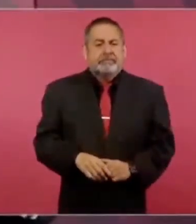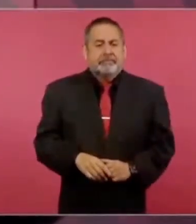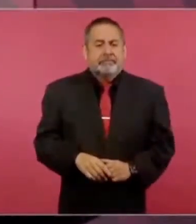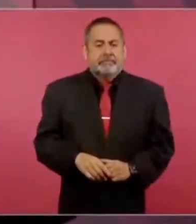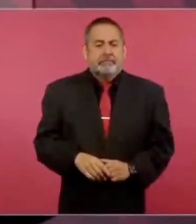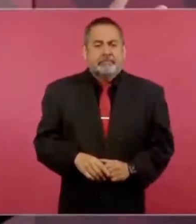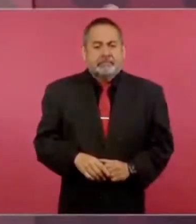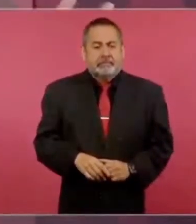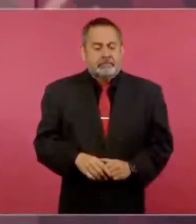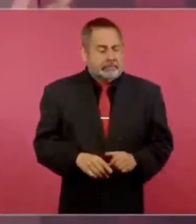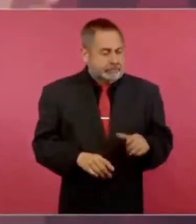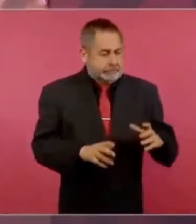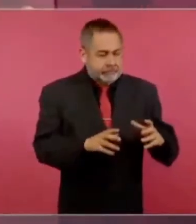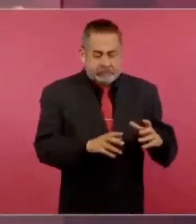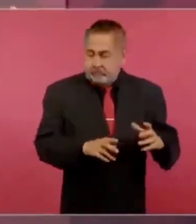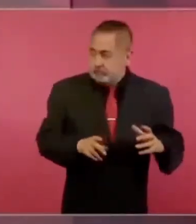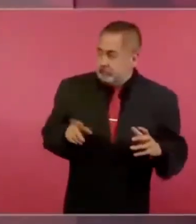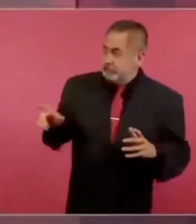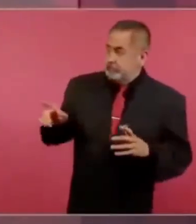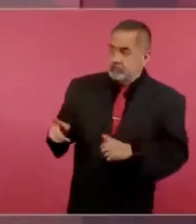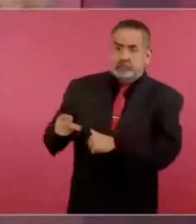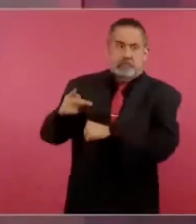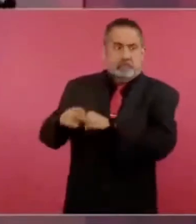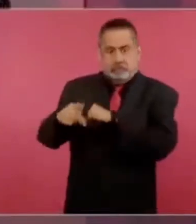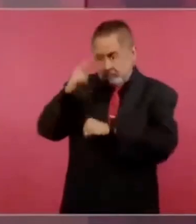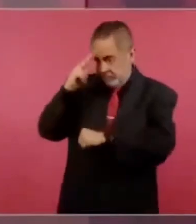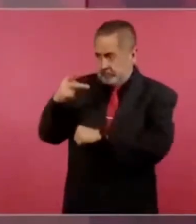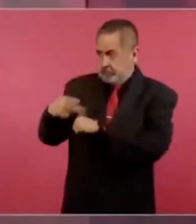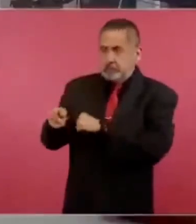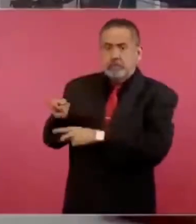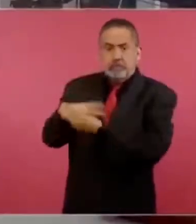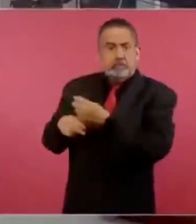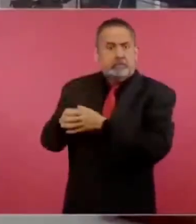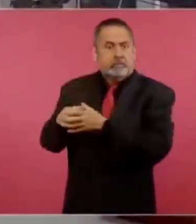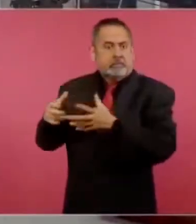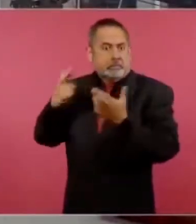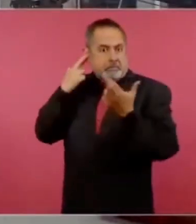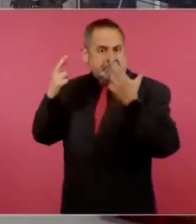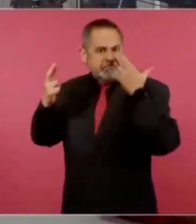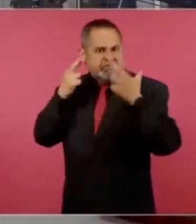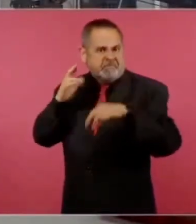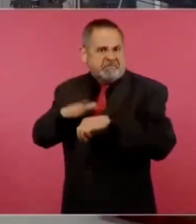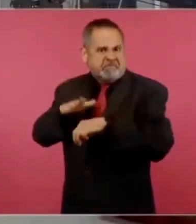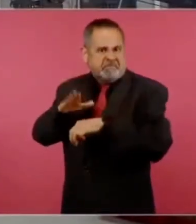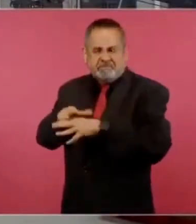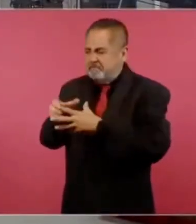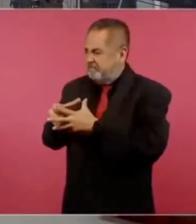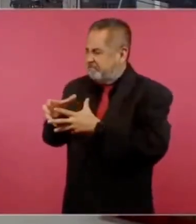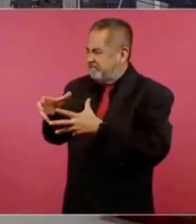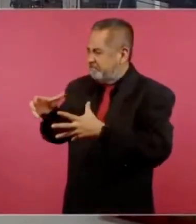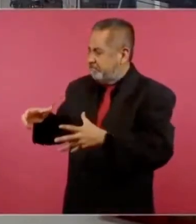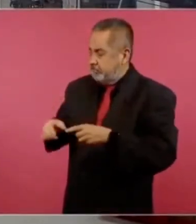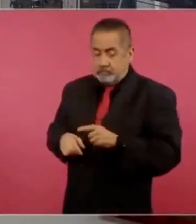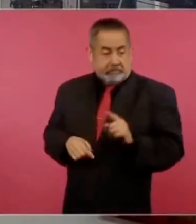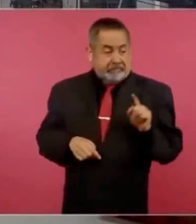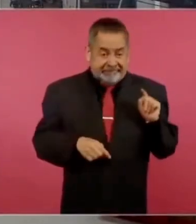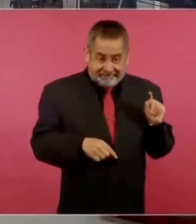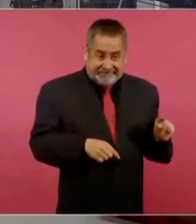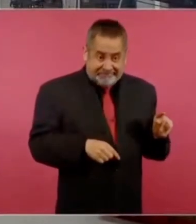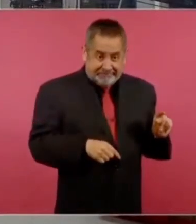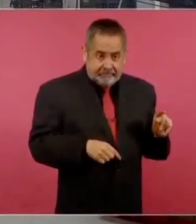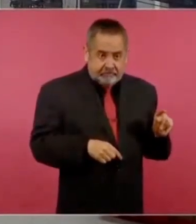ante el peligro para México, como vamos creciendo, van a Los Pinos